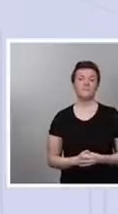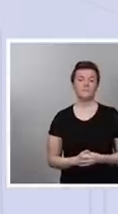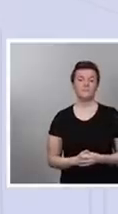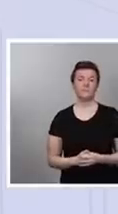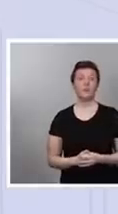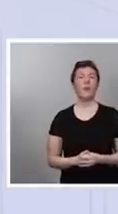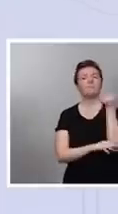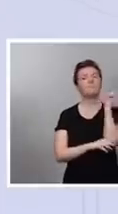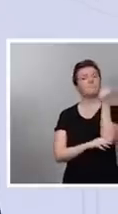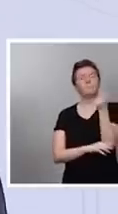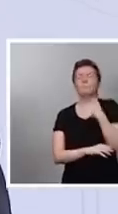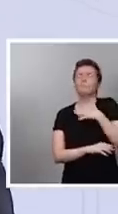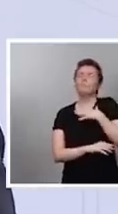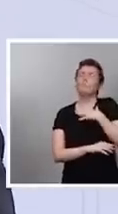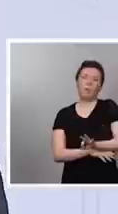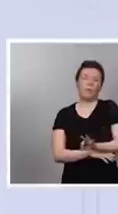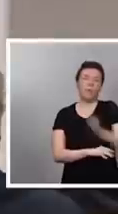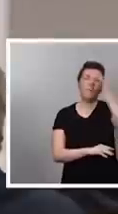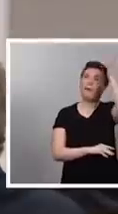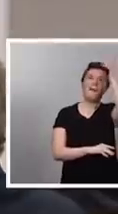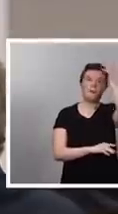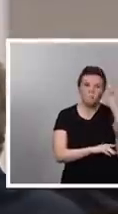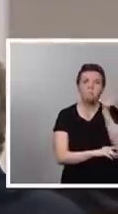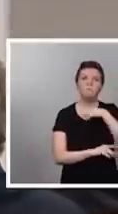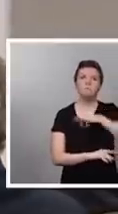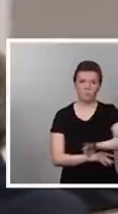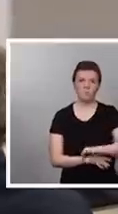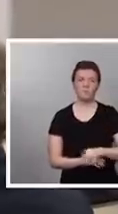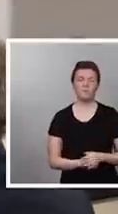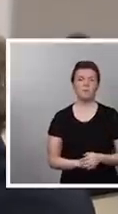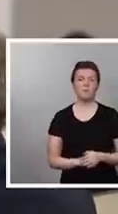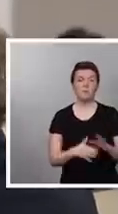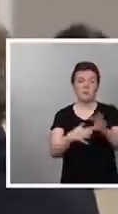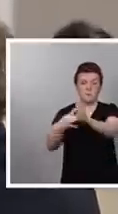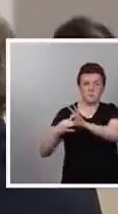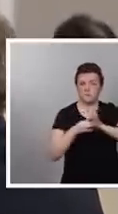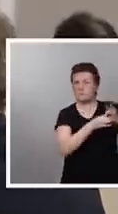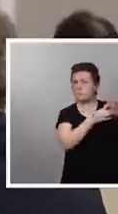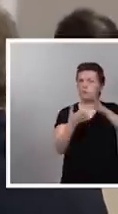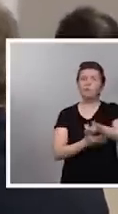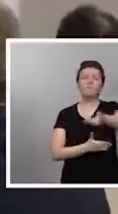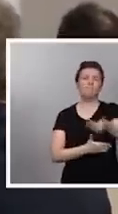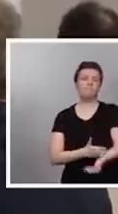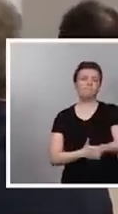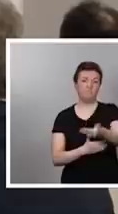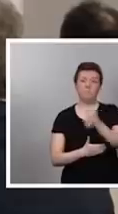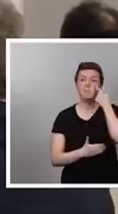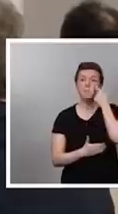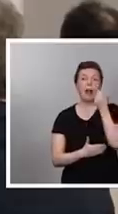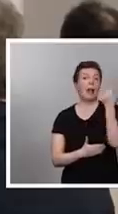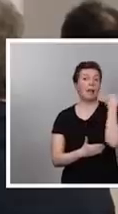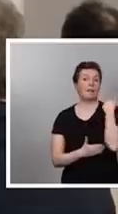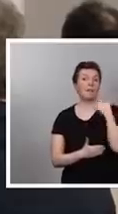lo están haciendo. Por ejemplo, una de las cosas, y con esto termino, es la escandalosa manipulación de